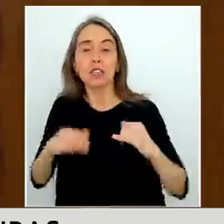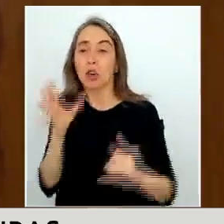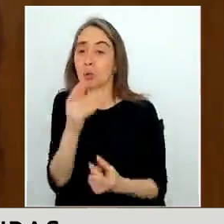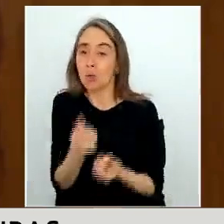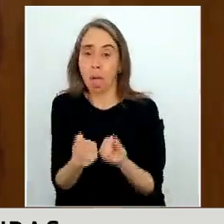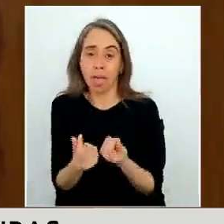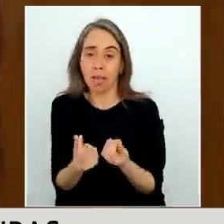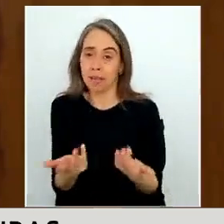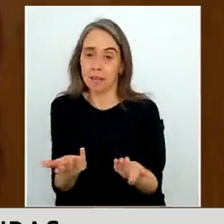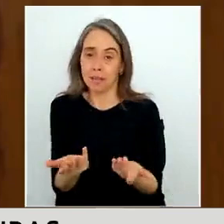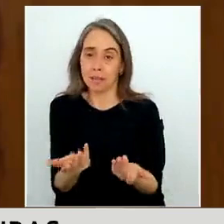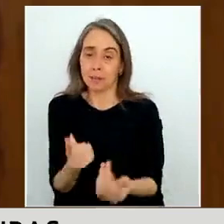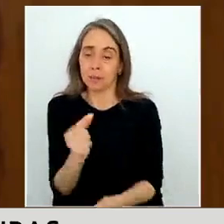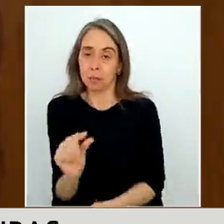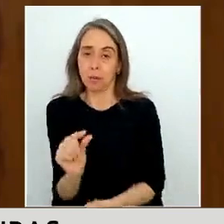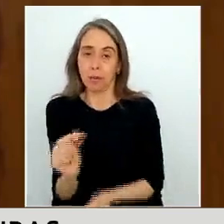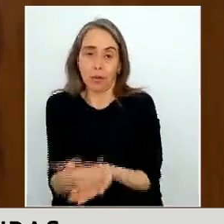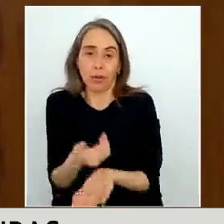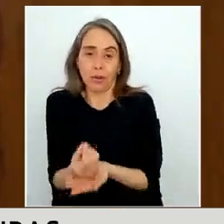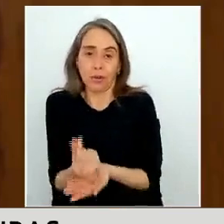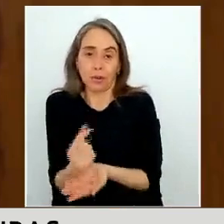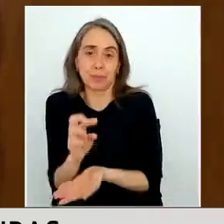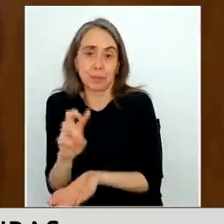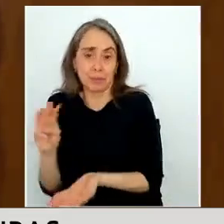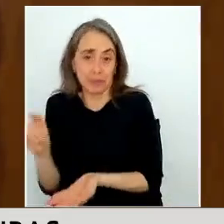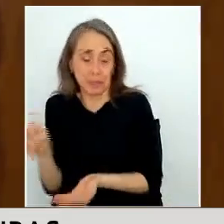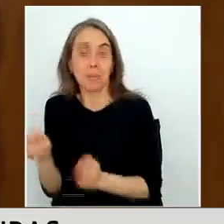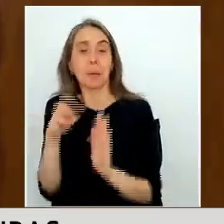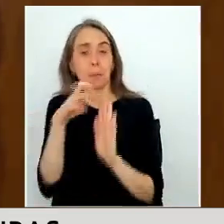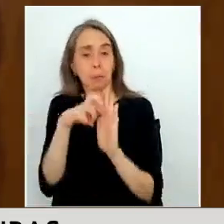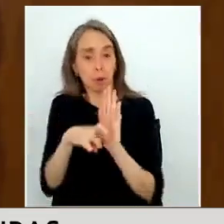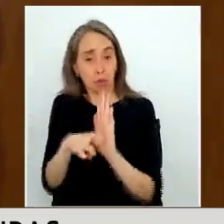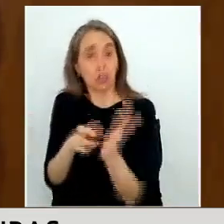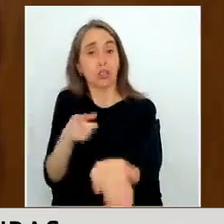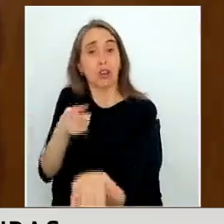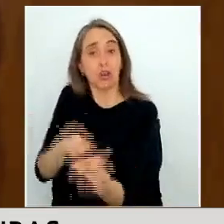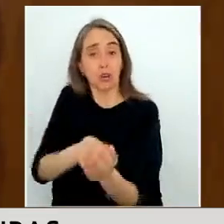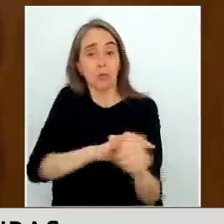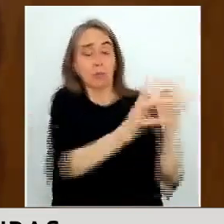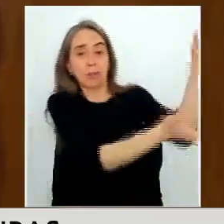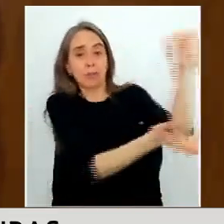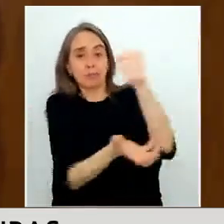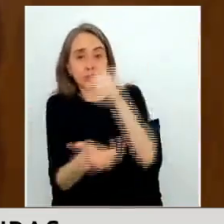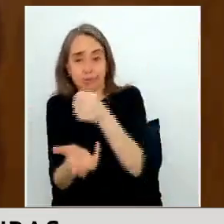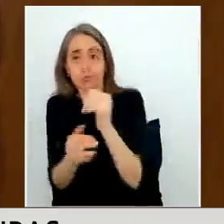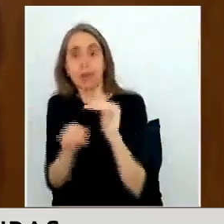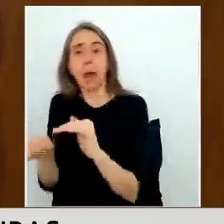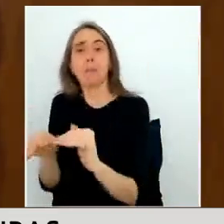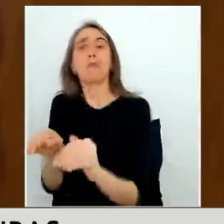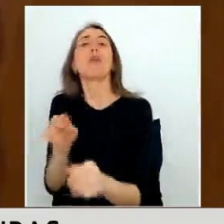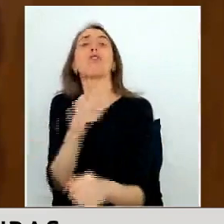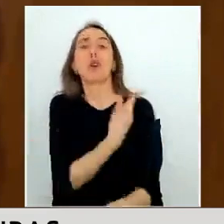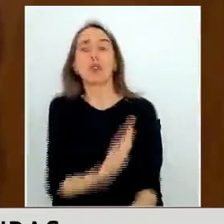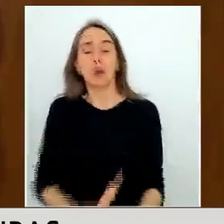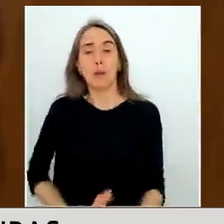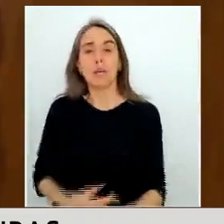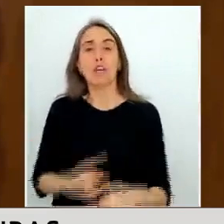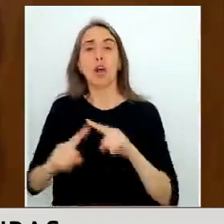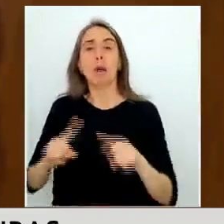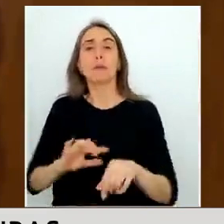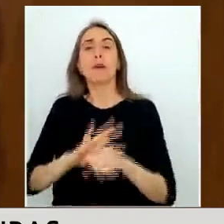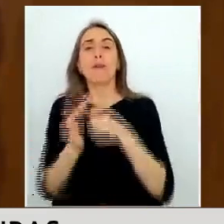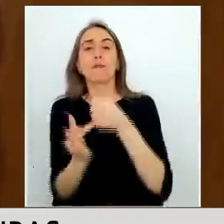bajos limitados para financiar este proyecto se contó con el apoyo gubernamental y con la administración de la fundación beten que